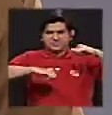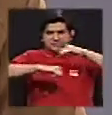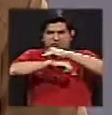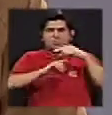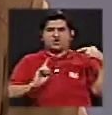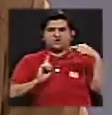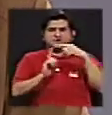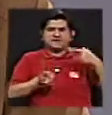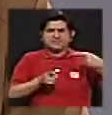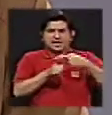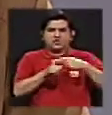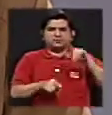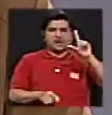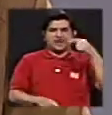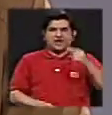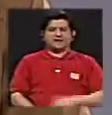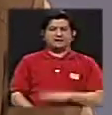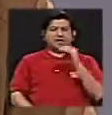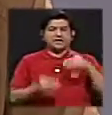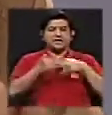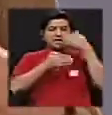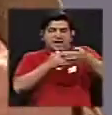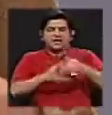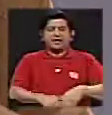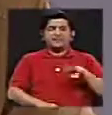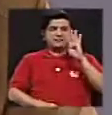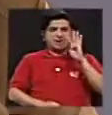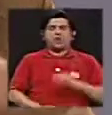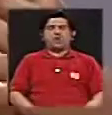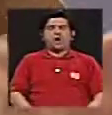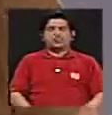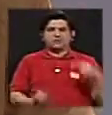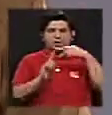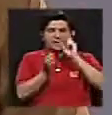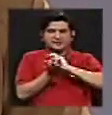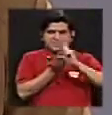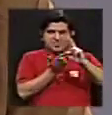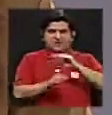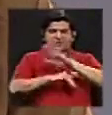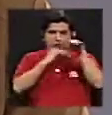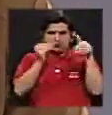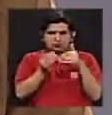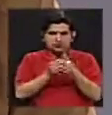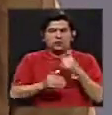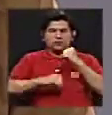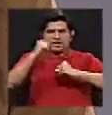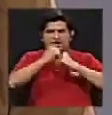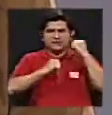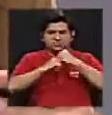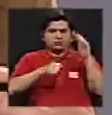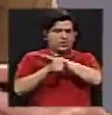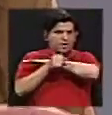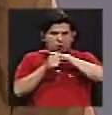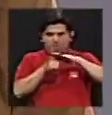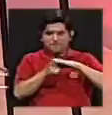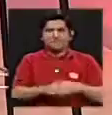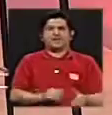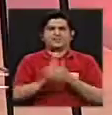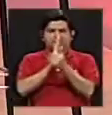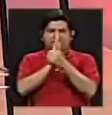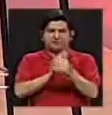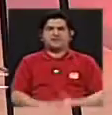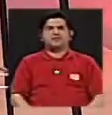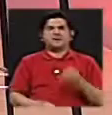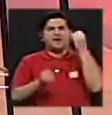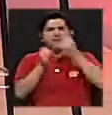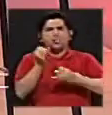Garita, y 4 carriles de ahí a San Ramón. En capacidad plena, todas las estructuras van en esas capacidades. Porque en el proyecto anterior, el